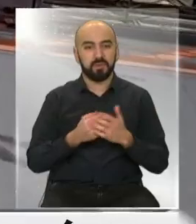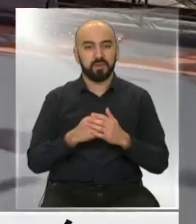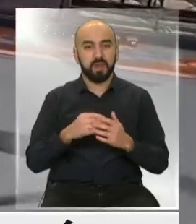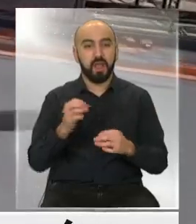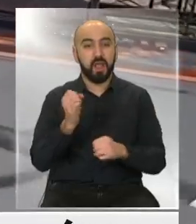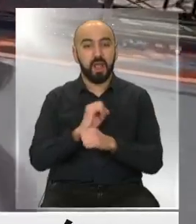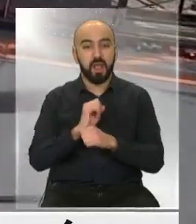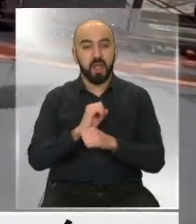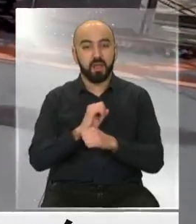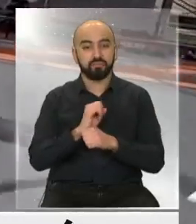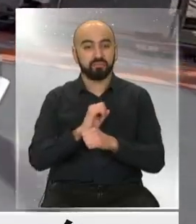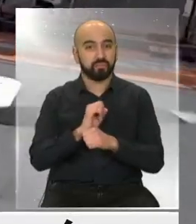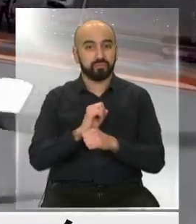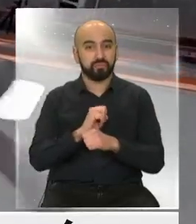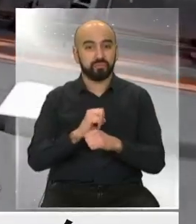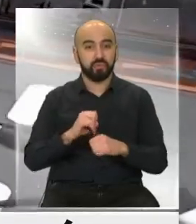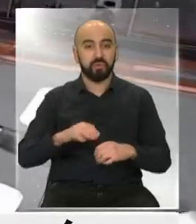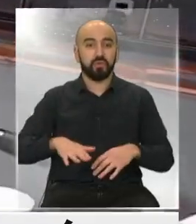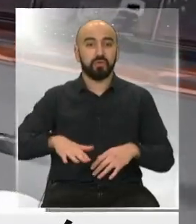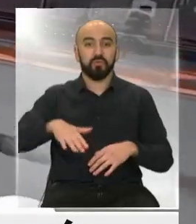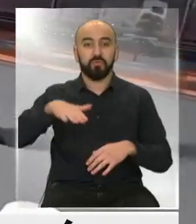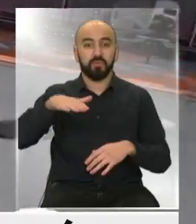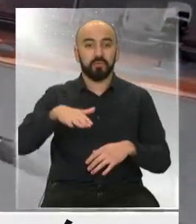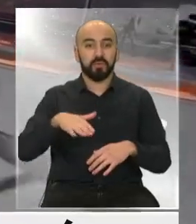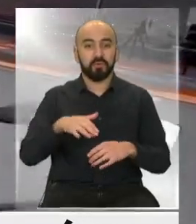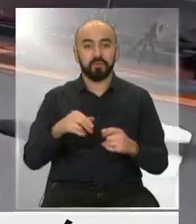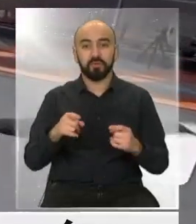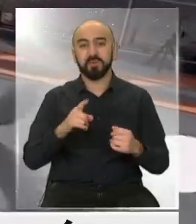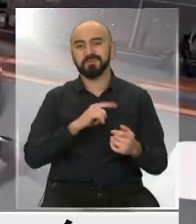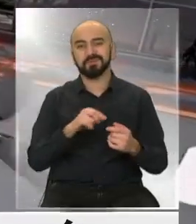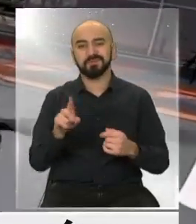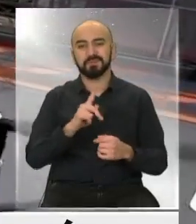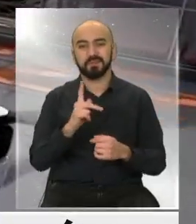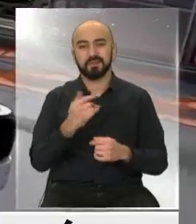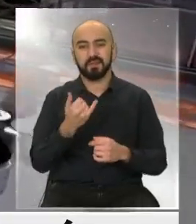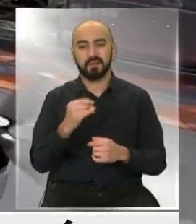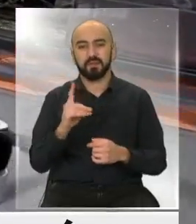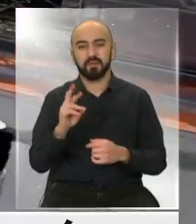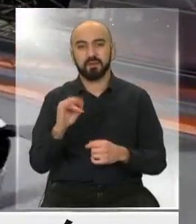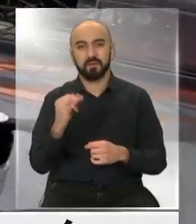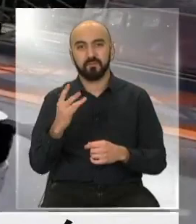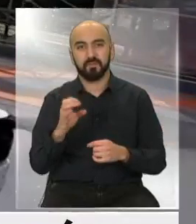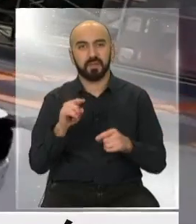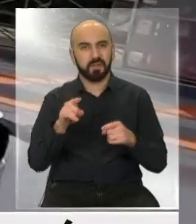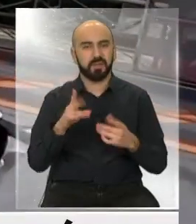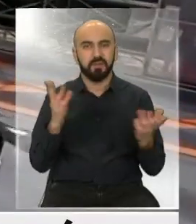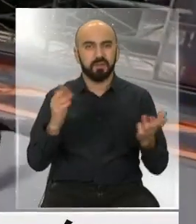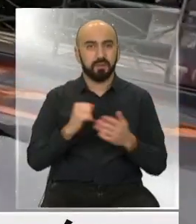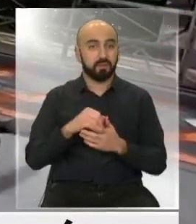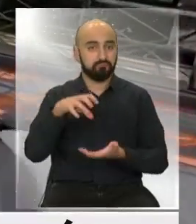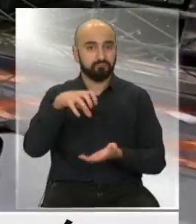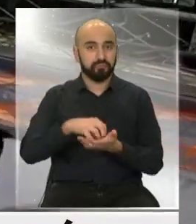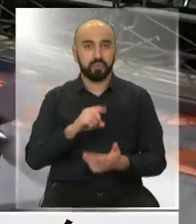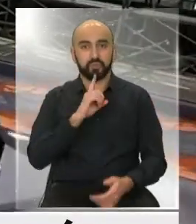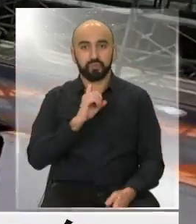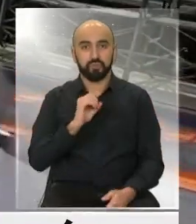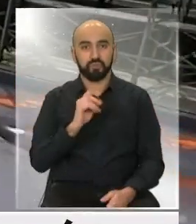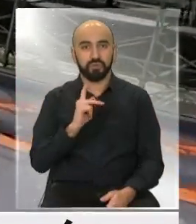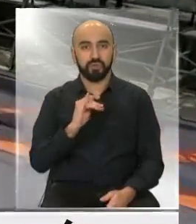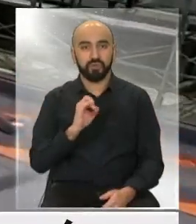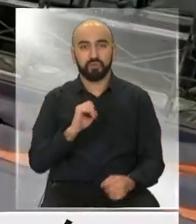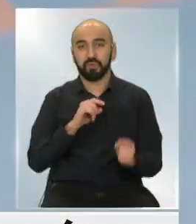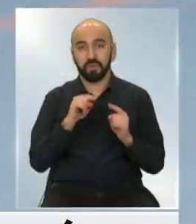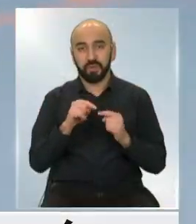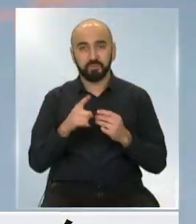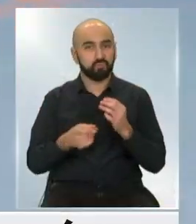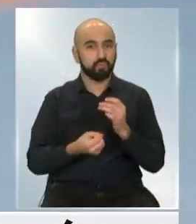auto volador y su responsable es SkyDrive, con sede en Tokio, que probó con éxito esta novedosa